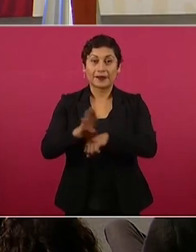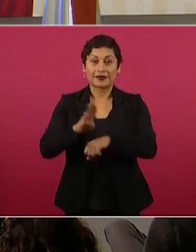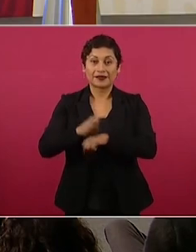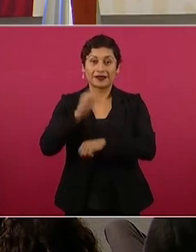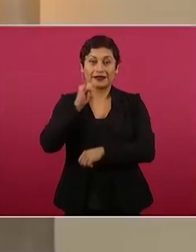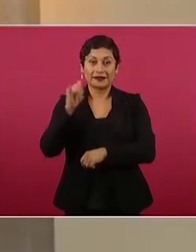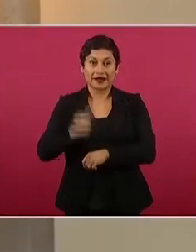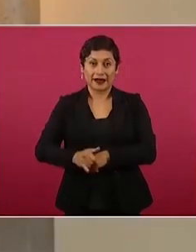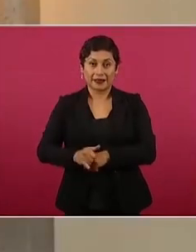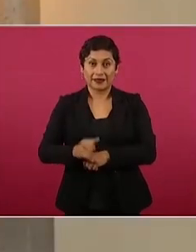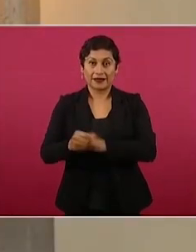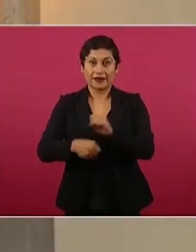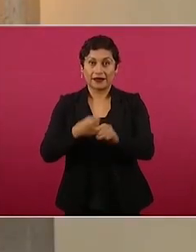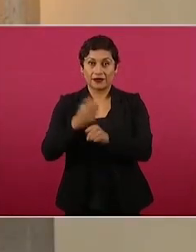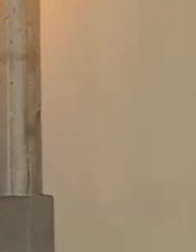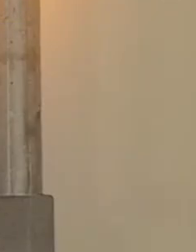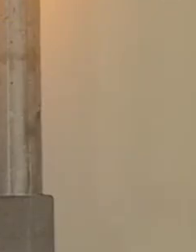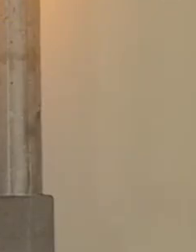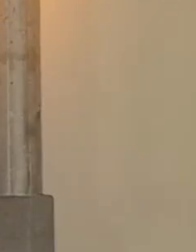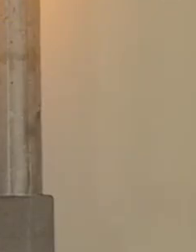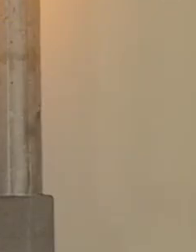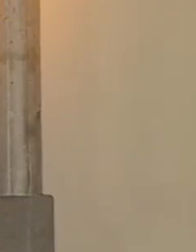los sueldos